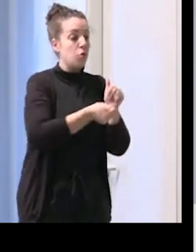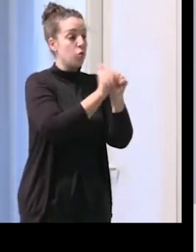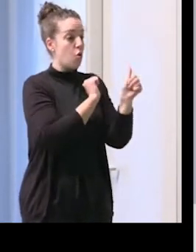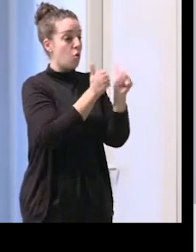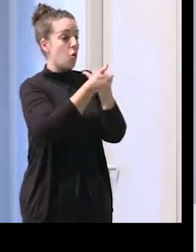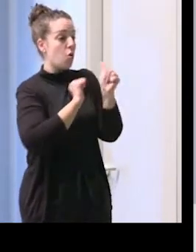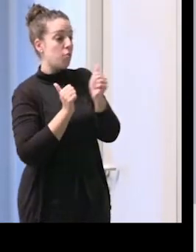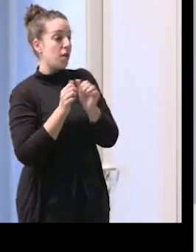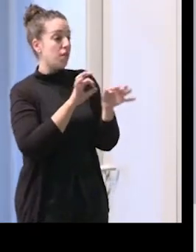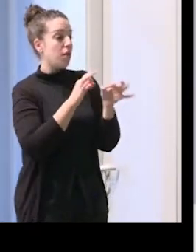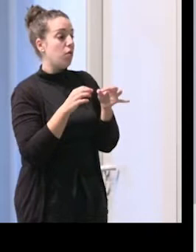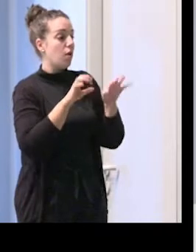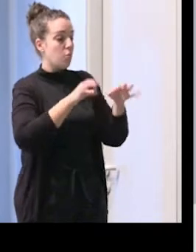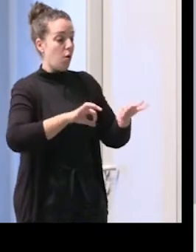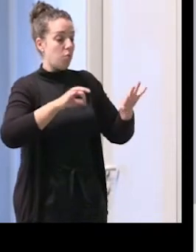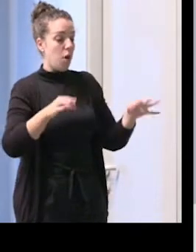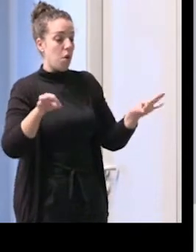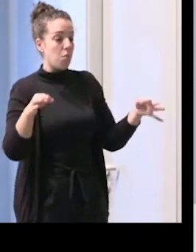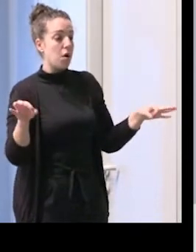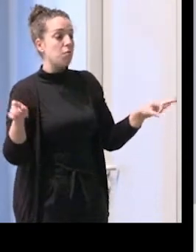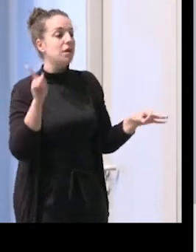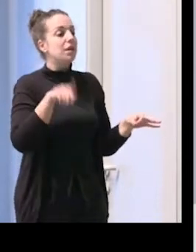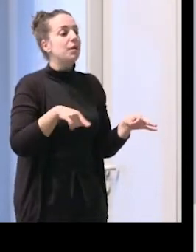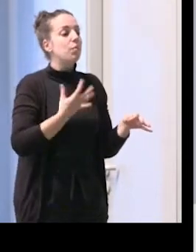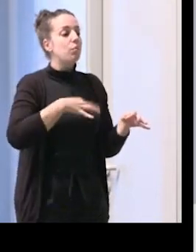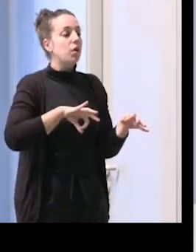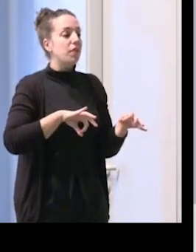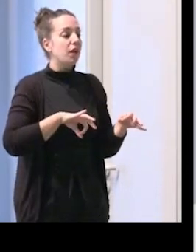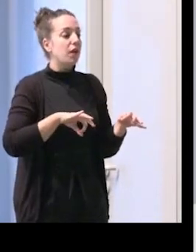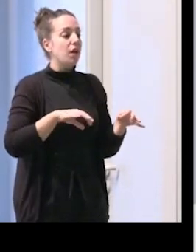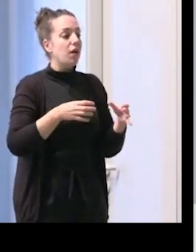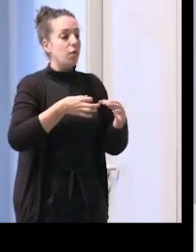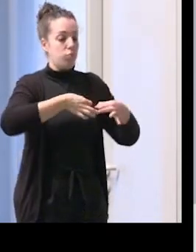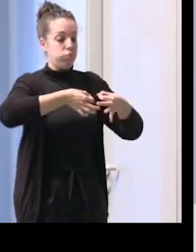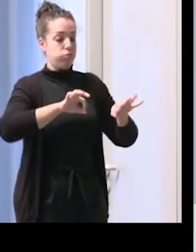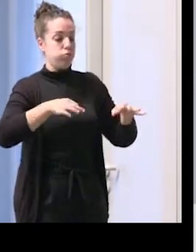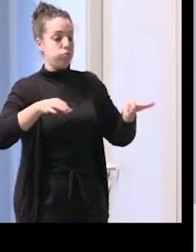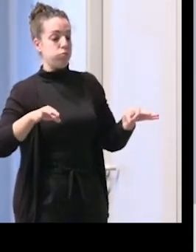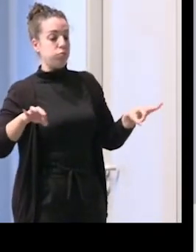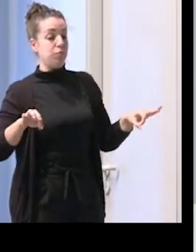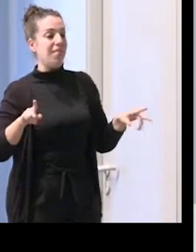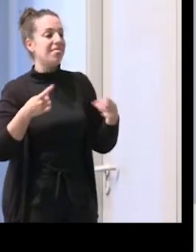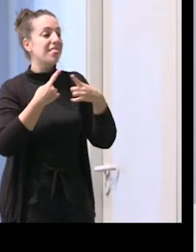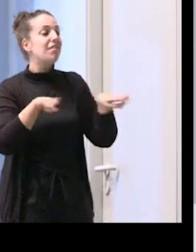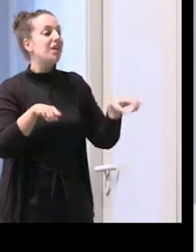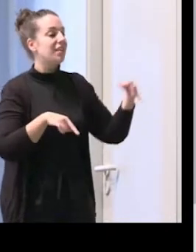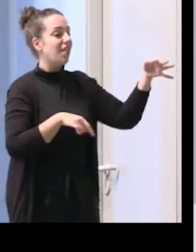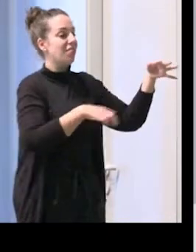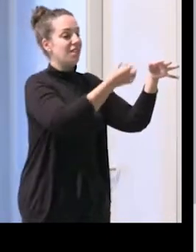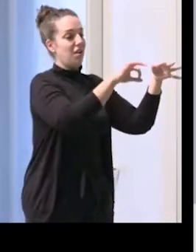misma, y la posibilidad de producir un linaje que es distinto a la célula original. O